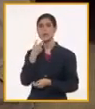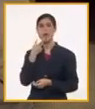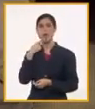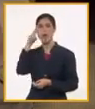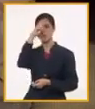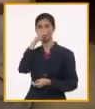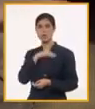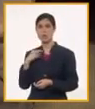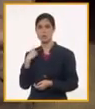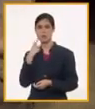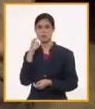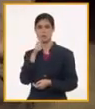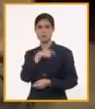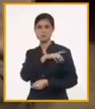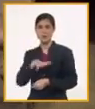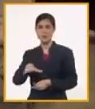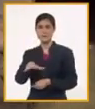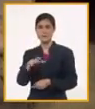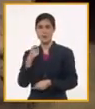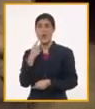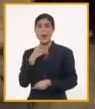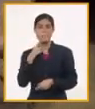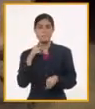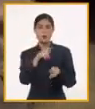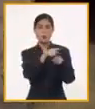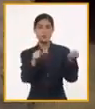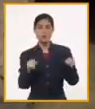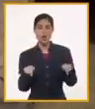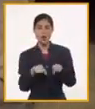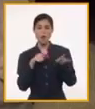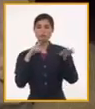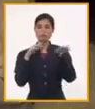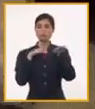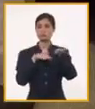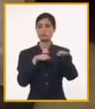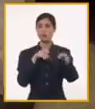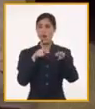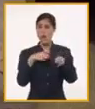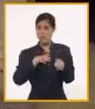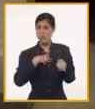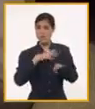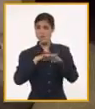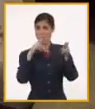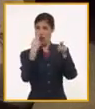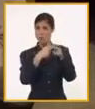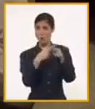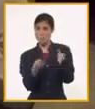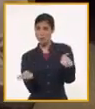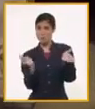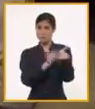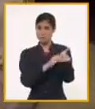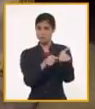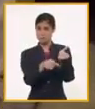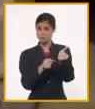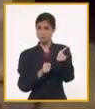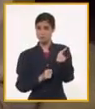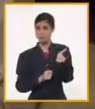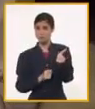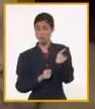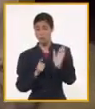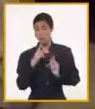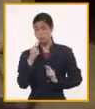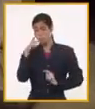Lo que sea, dicen que sí, pero esto hay que acabarlo de dejar claro, porque esta gente tuvieron un